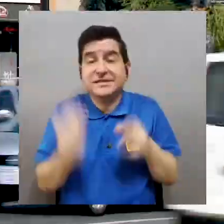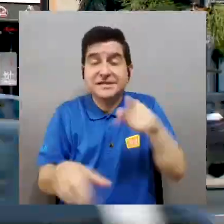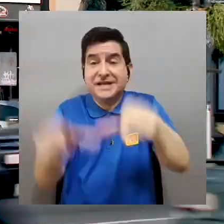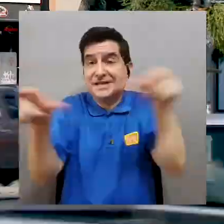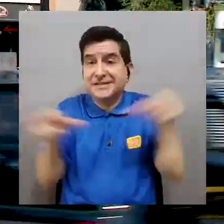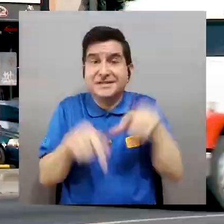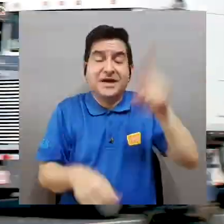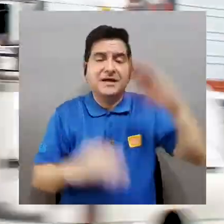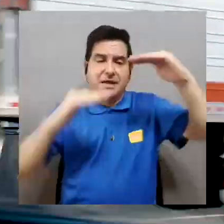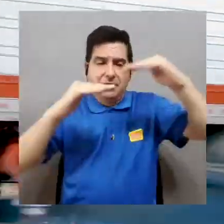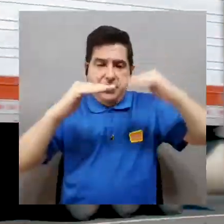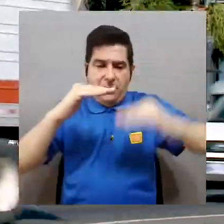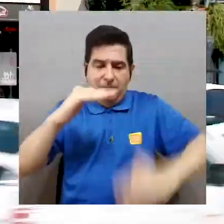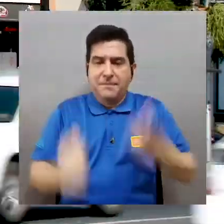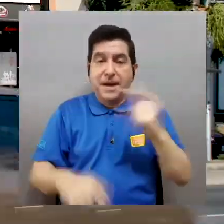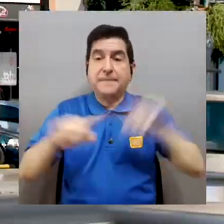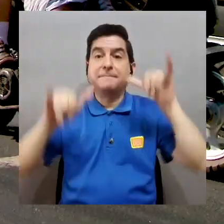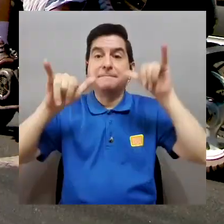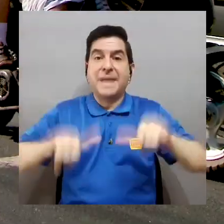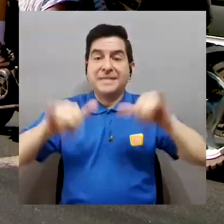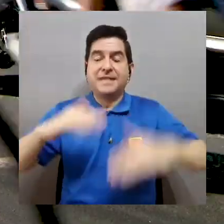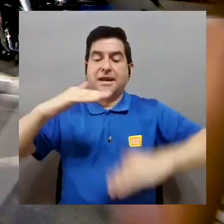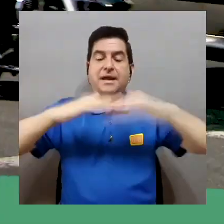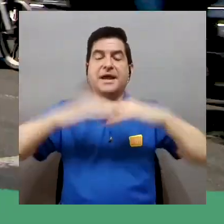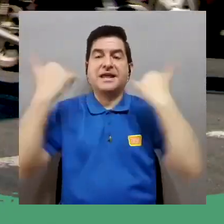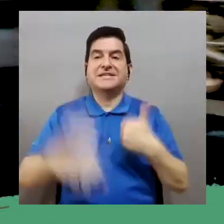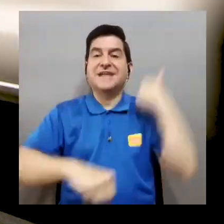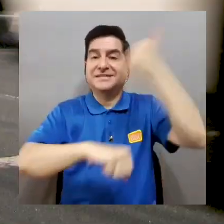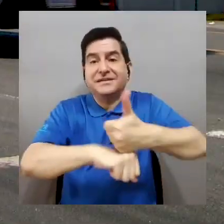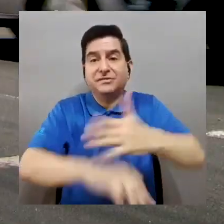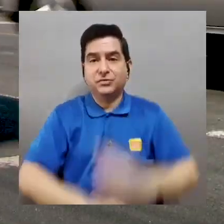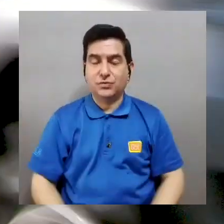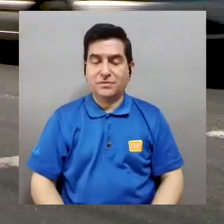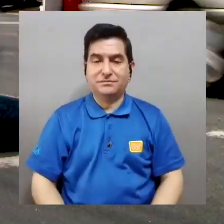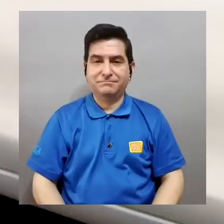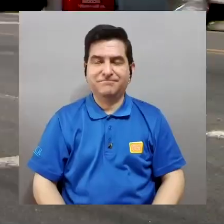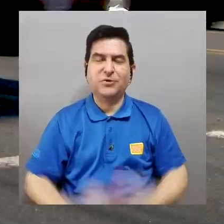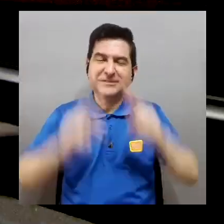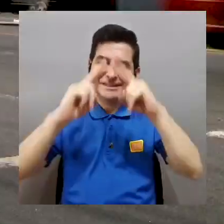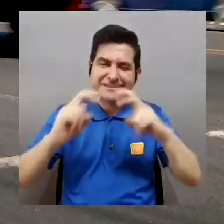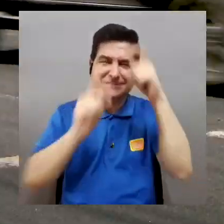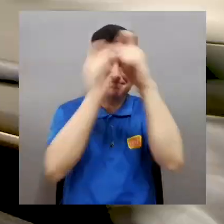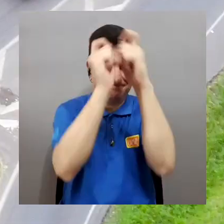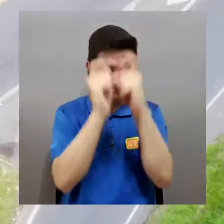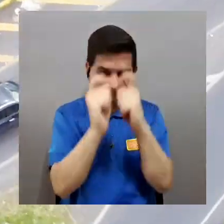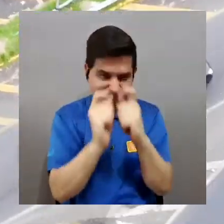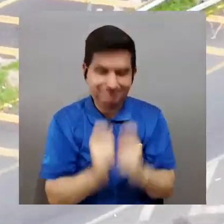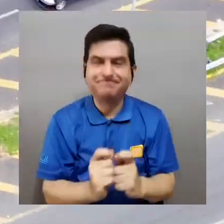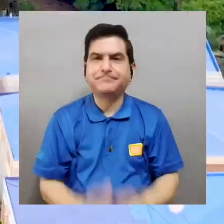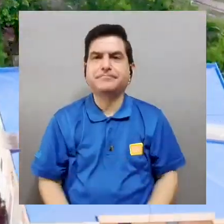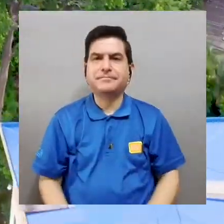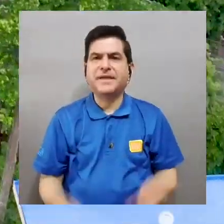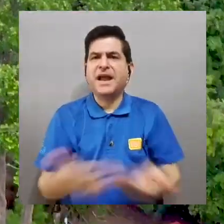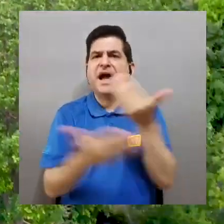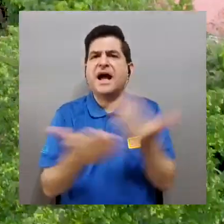que esas zonas deberían de bajar su precio, pero mantienen un tope porque ya está establecido. Entonces, habría que revisar con detalle cómo